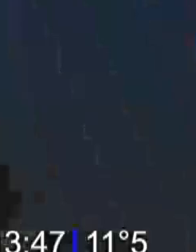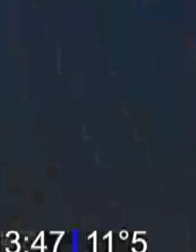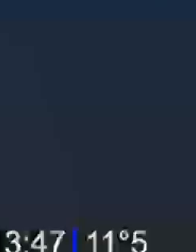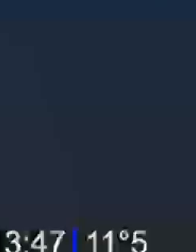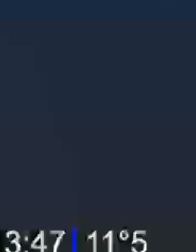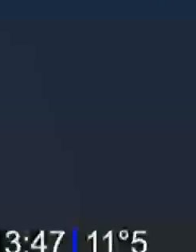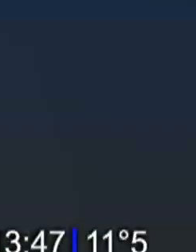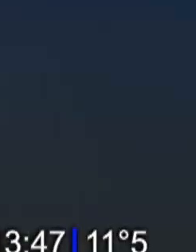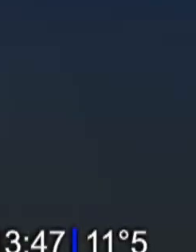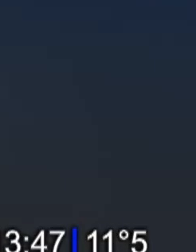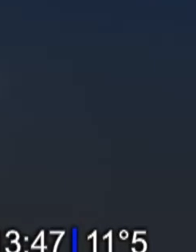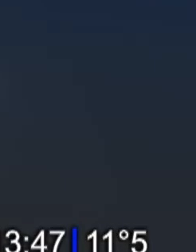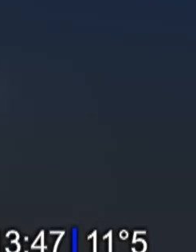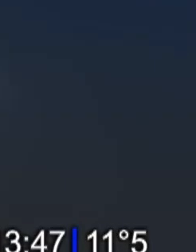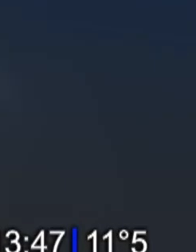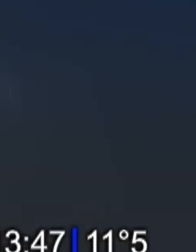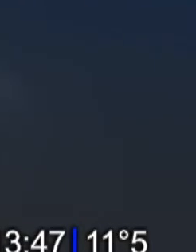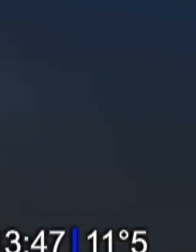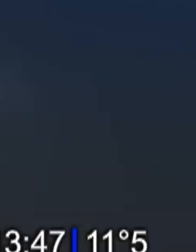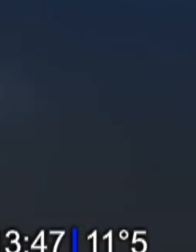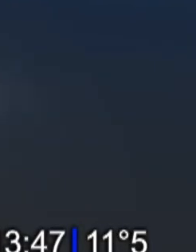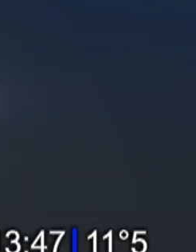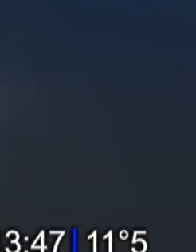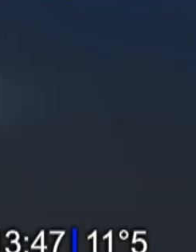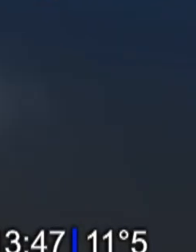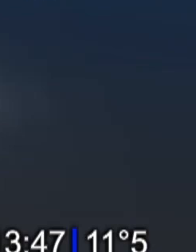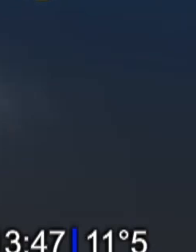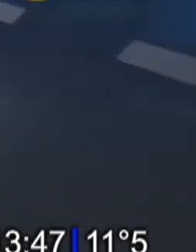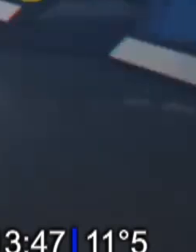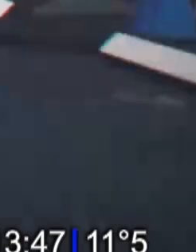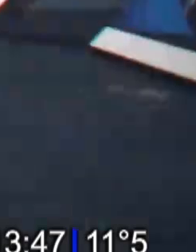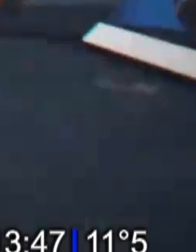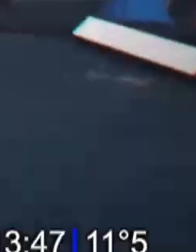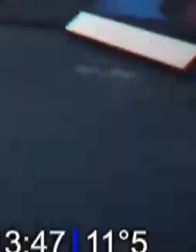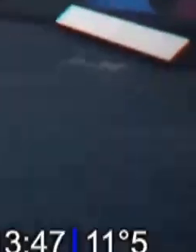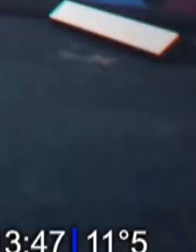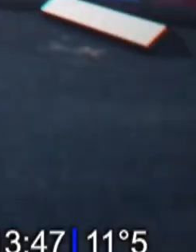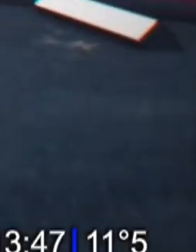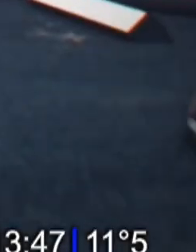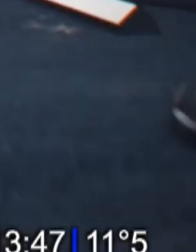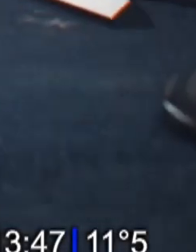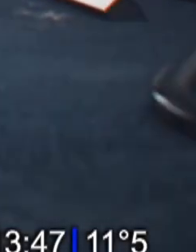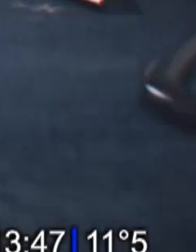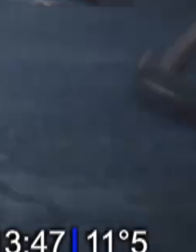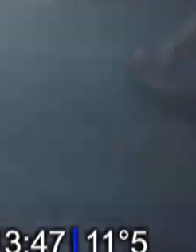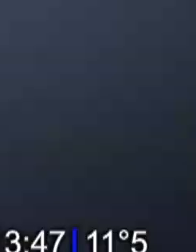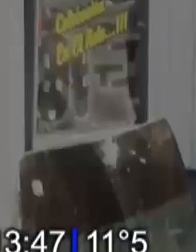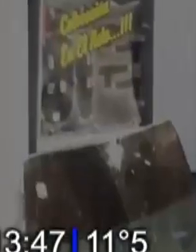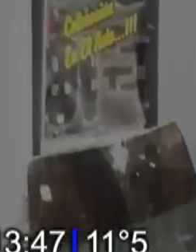del automotor para todas las marcas y modelos. Accesorios El Gringo, 35 años de experiencia en Granaderos